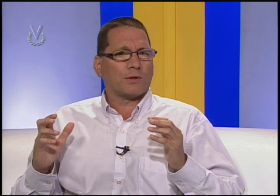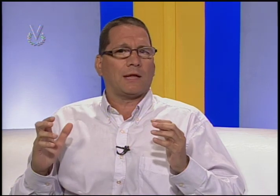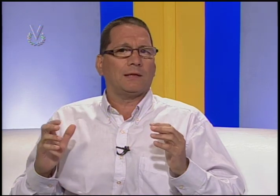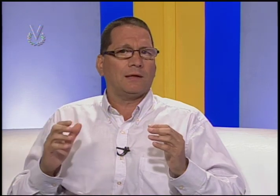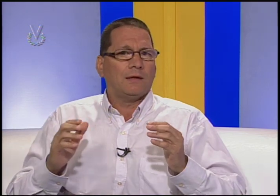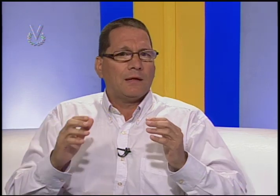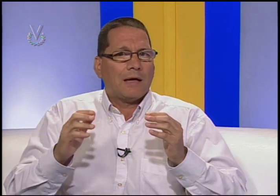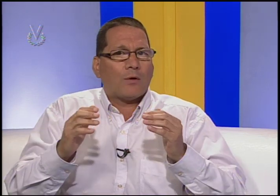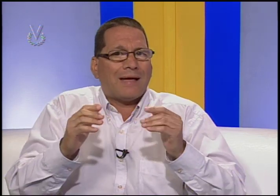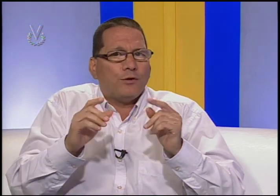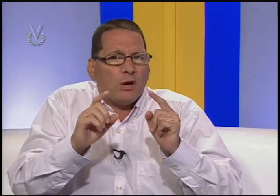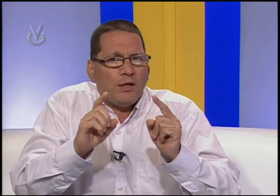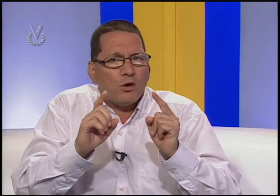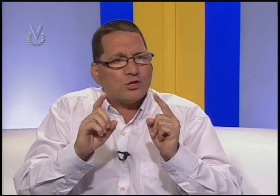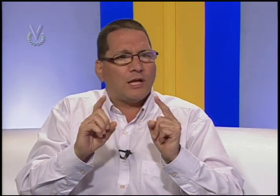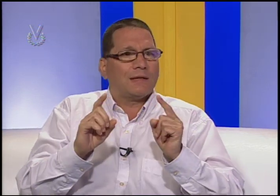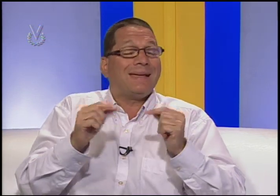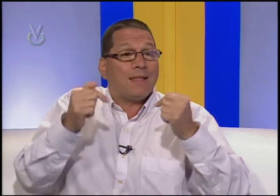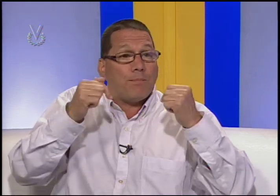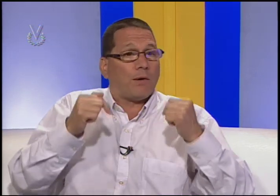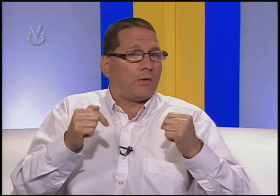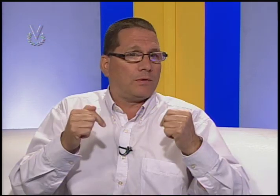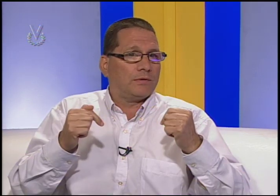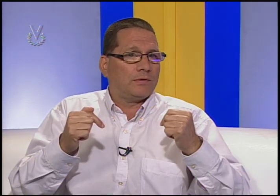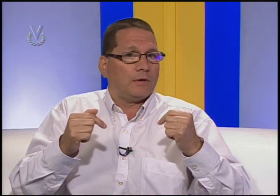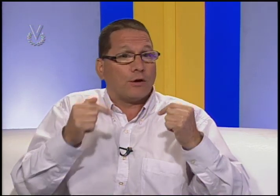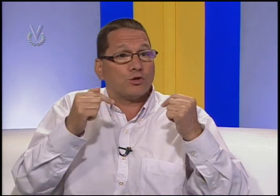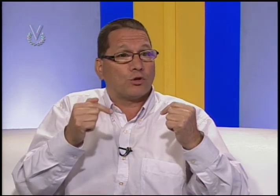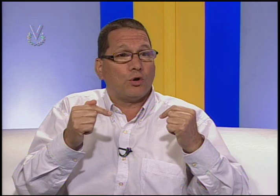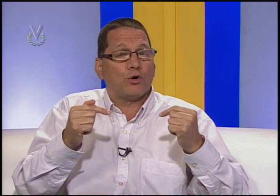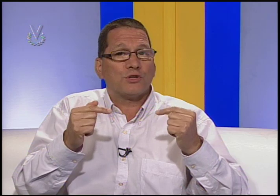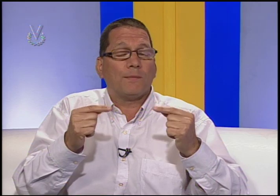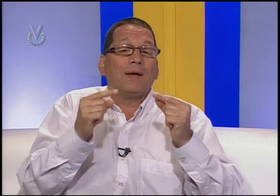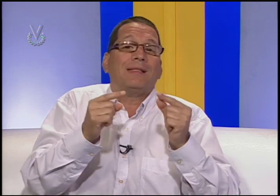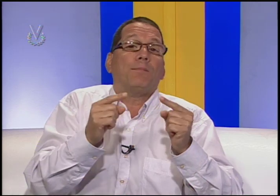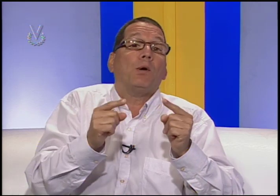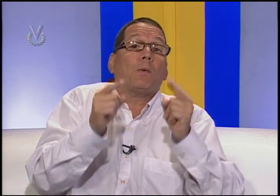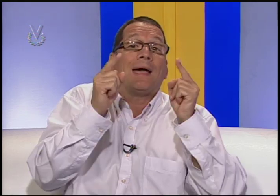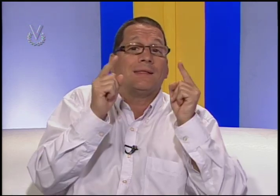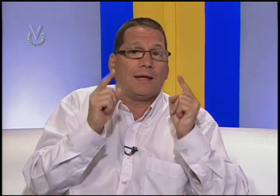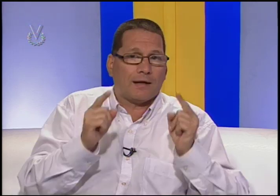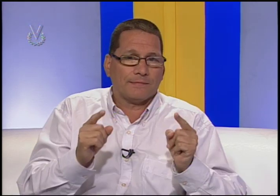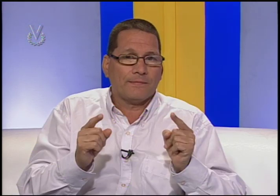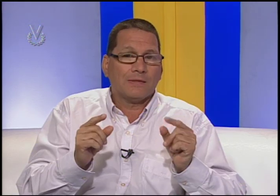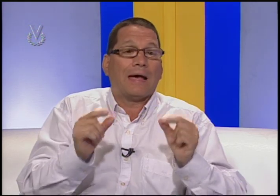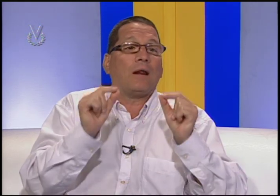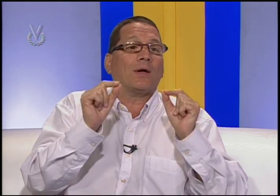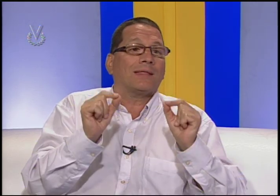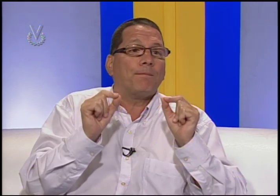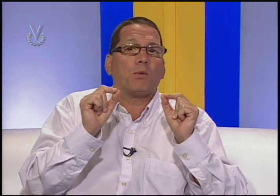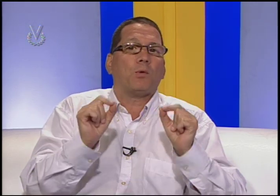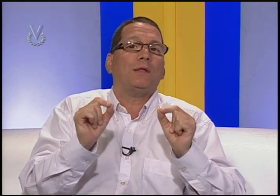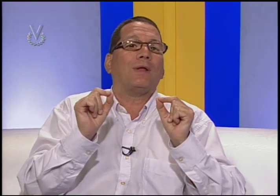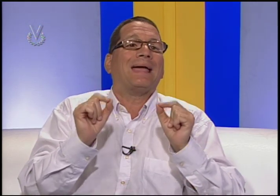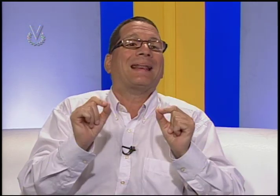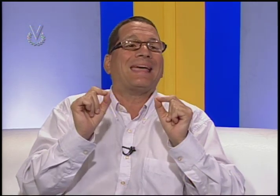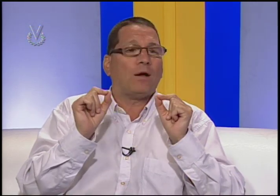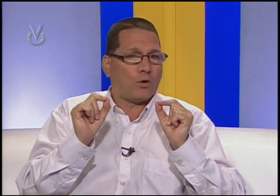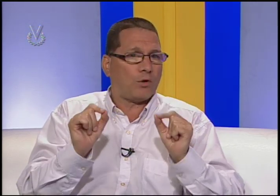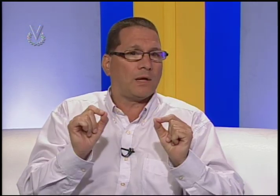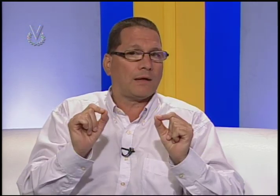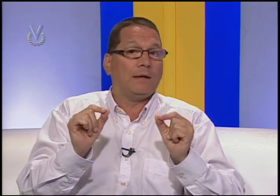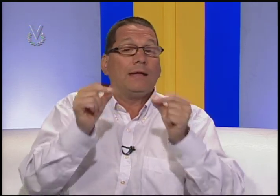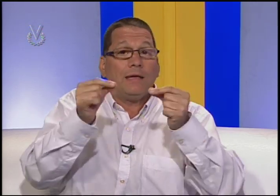muy importante. Ahora, yo les digo lo siguiente, este pueblo, que nosotros lo conocemos, este pueblo va a castigar a los que están promoviendo la